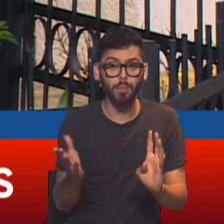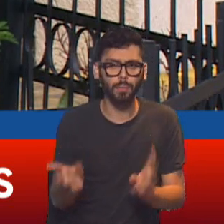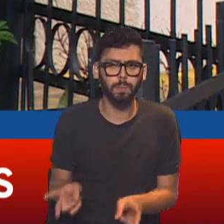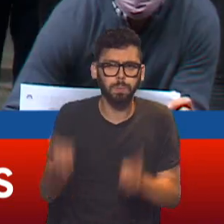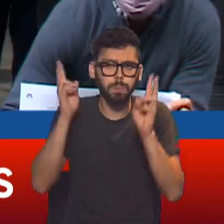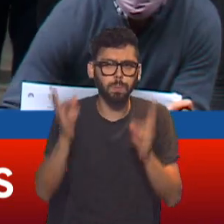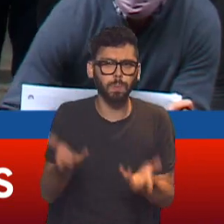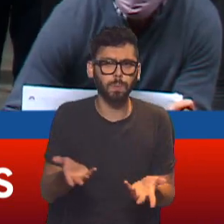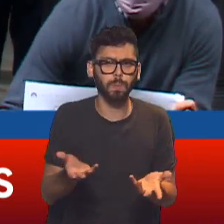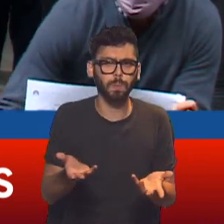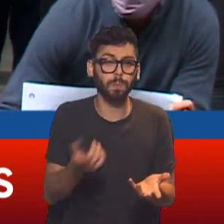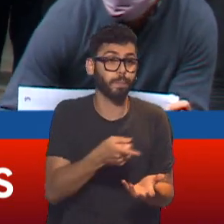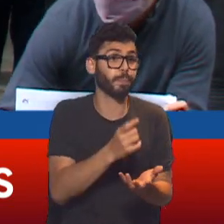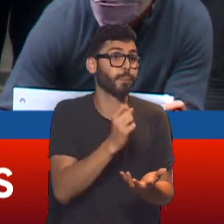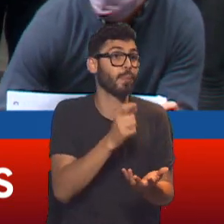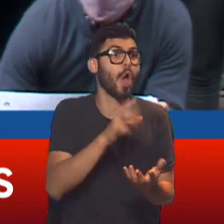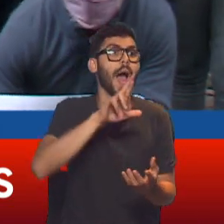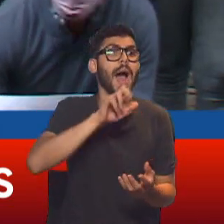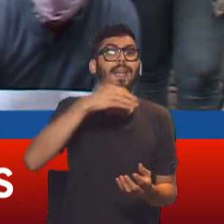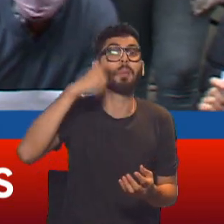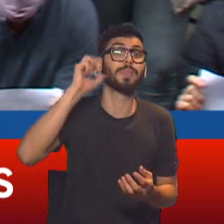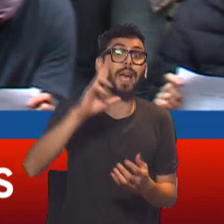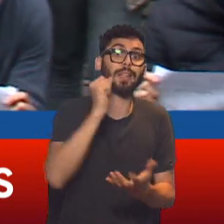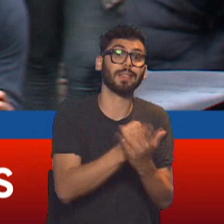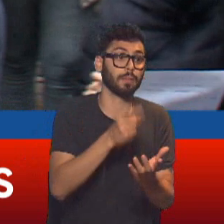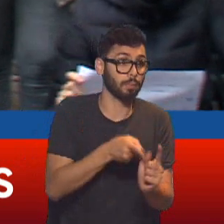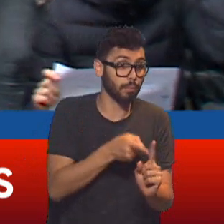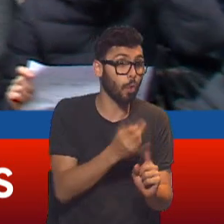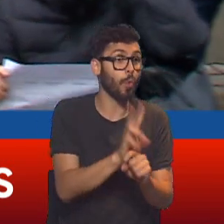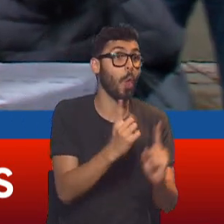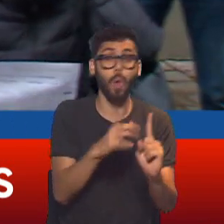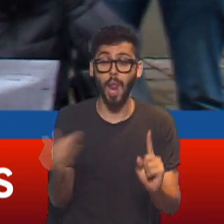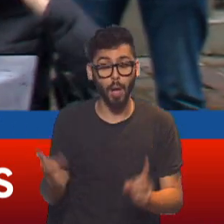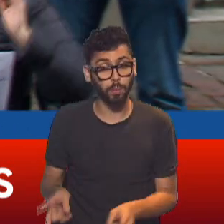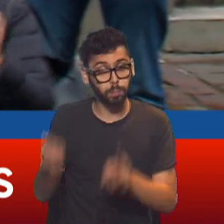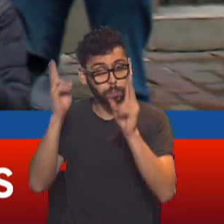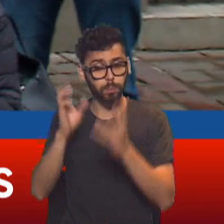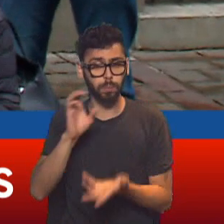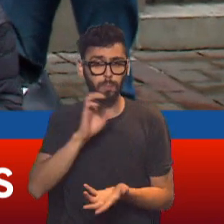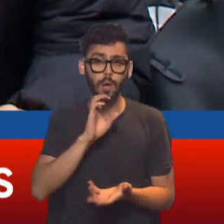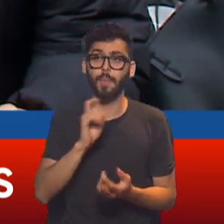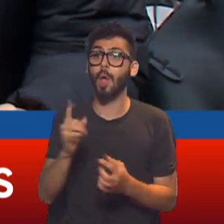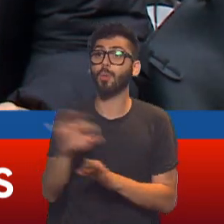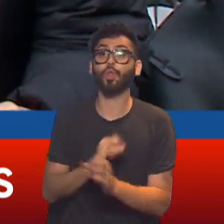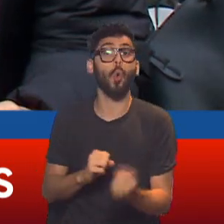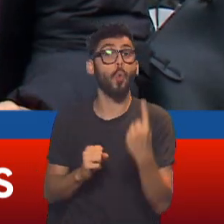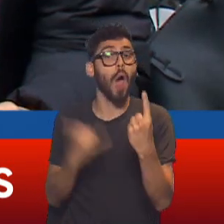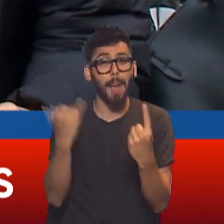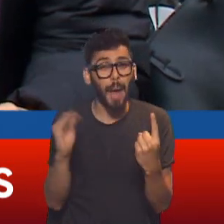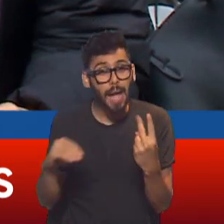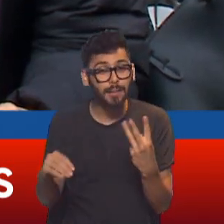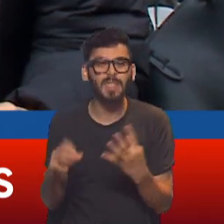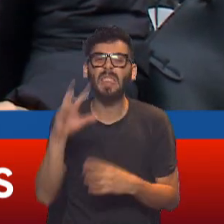un sitio Ramsar. La verdad es que estos no son los únicos emprendimientos que el gobierno de la ciudad tiene en agenda. Hay 30